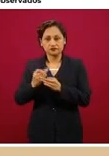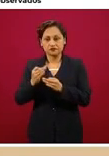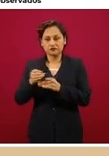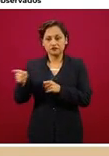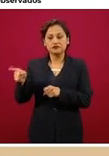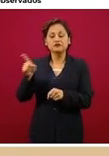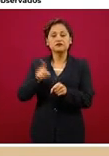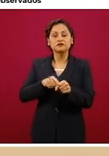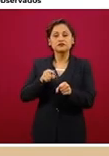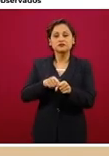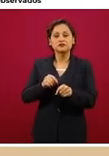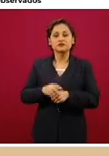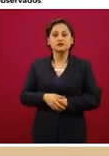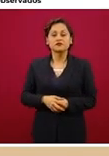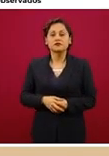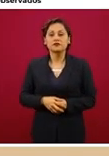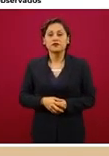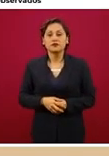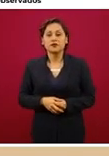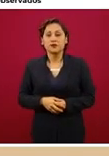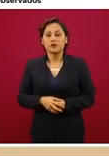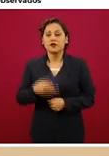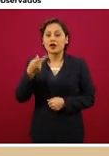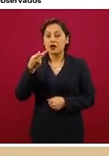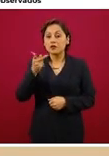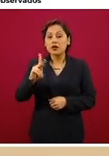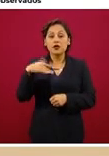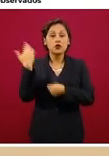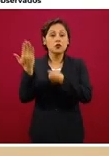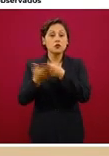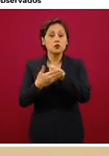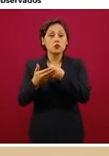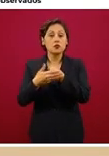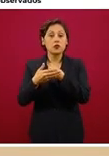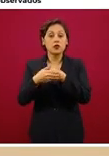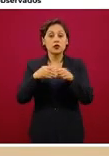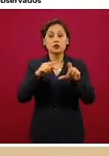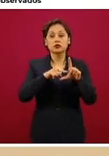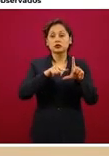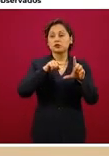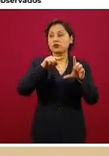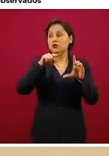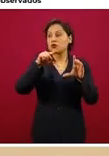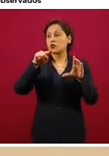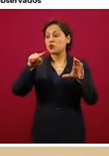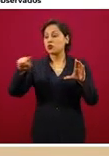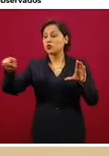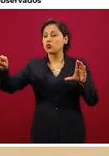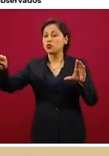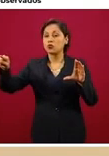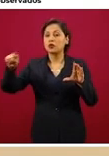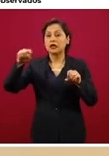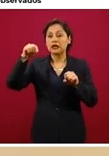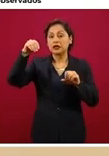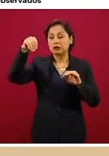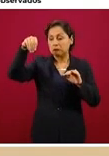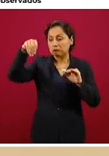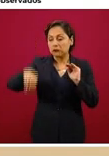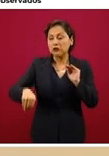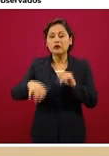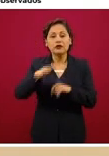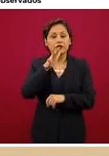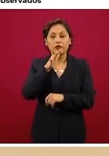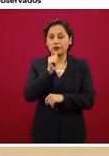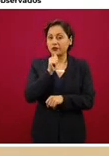en donde no se presenten más casos y se vuelva plana, como se muestra en esta curva roja. Esa curva no puede ir para abajo porque es la